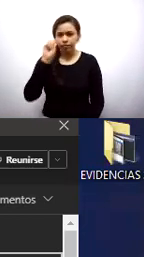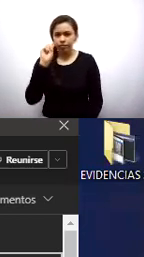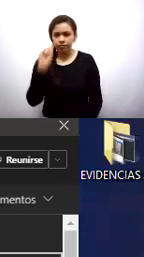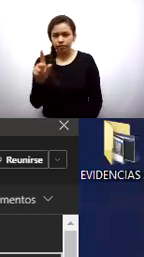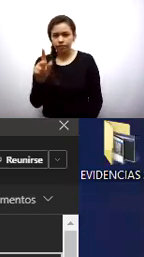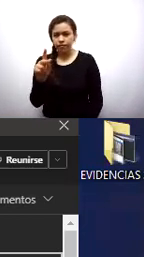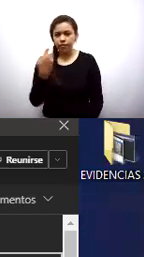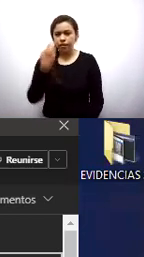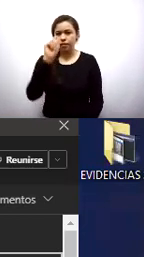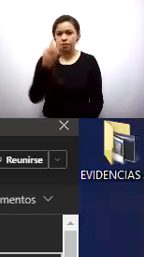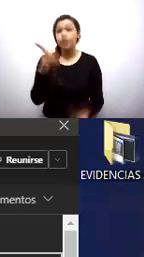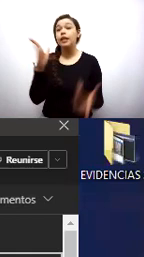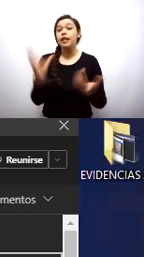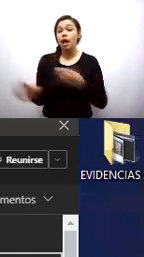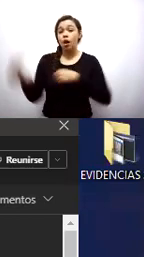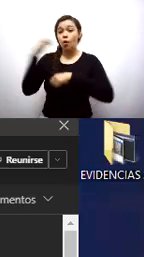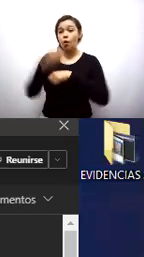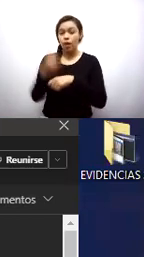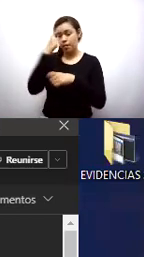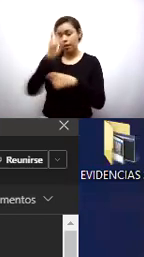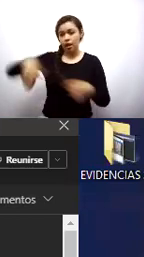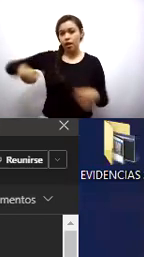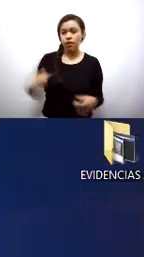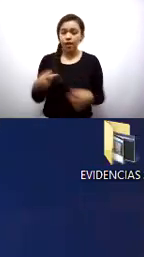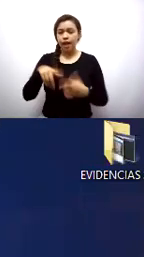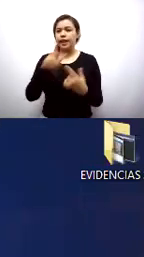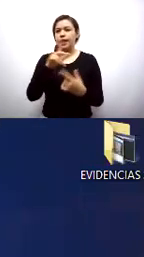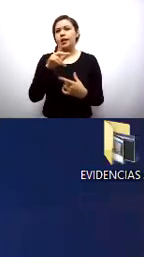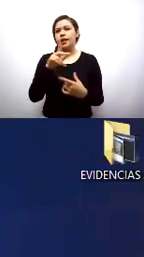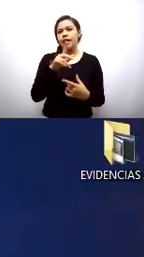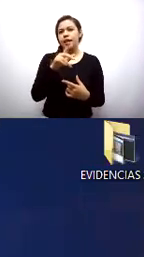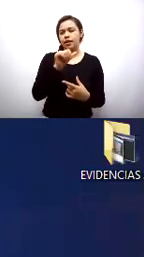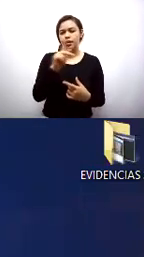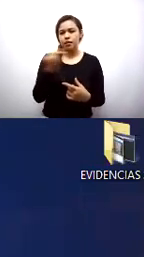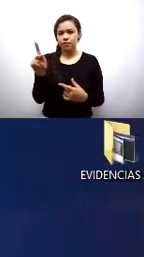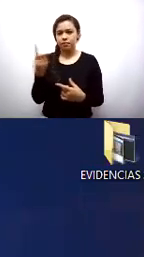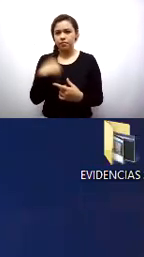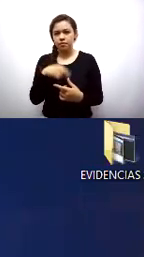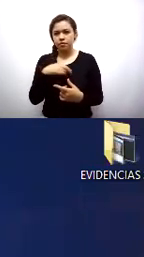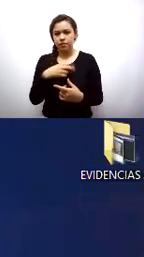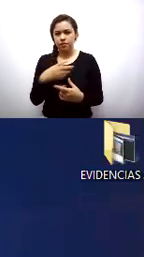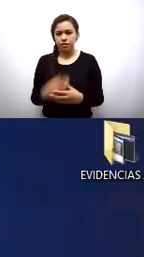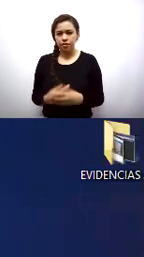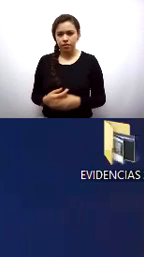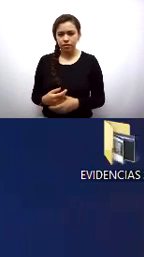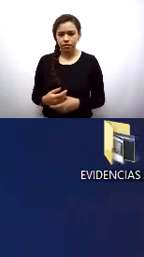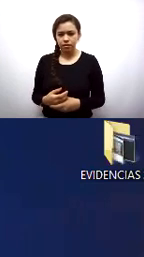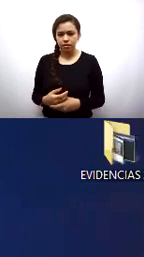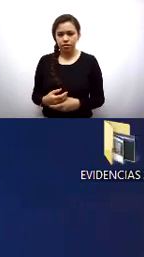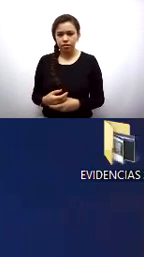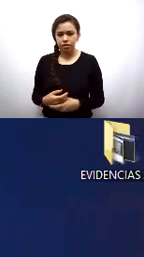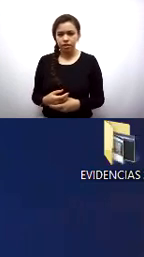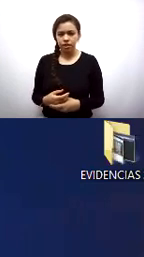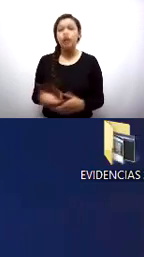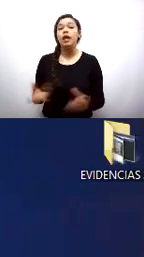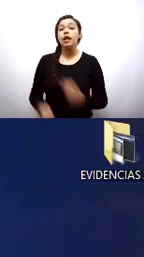de pues esta plataforma. Aquí te va a indicar justamente en qué momento subió el archivo, cuánto